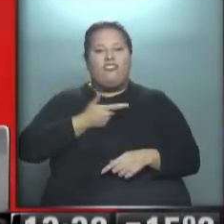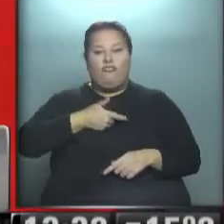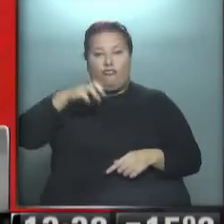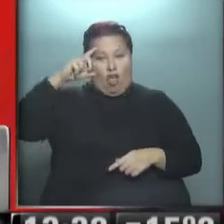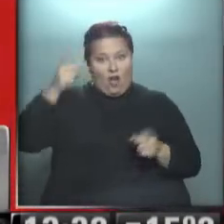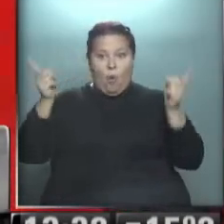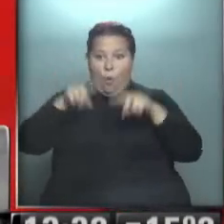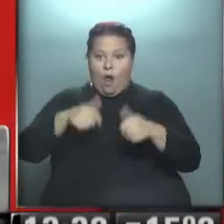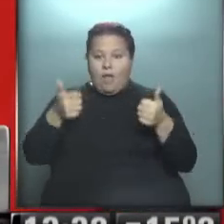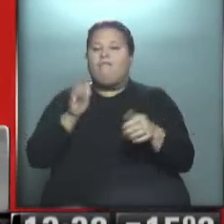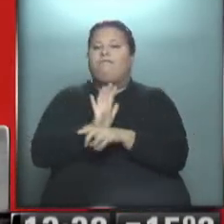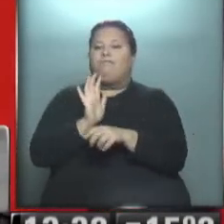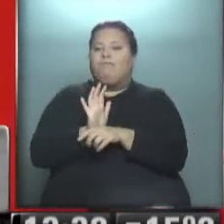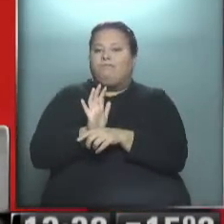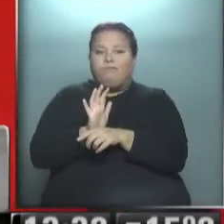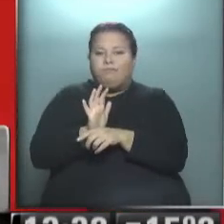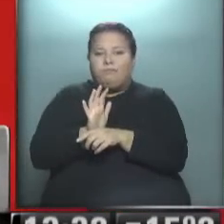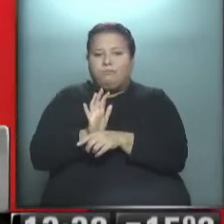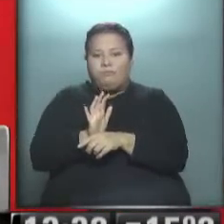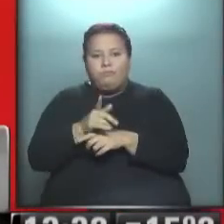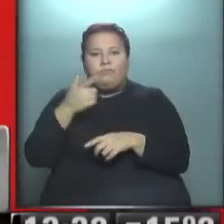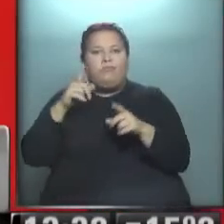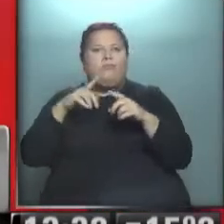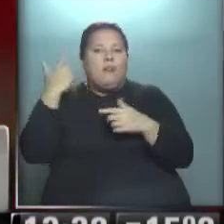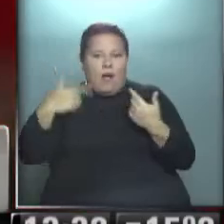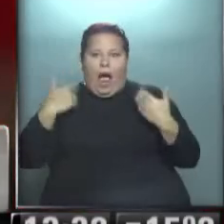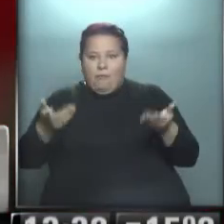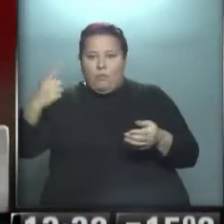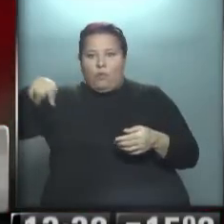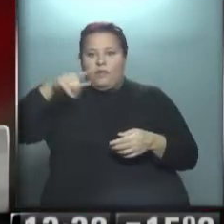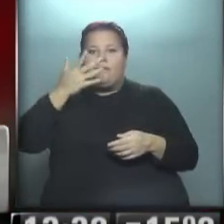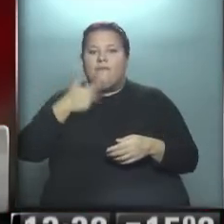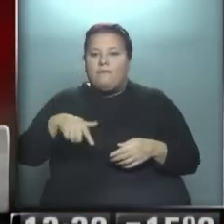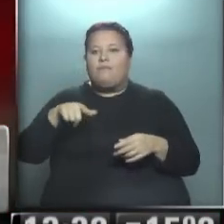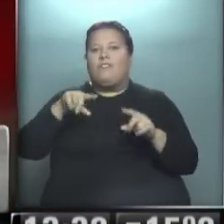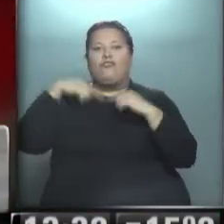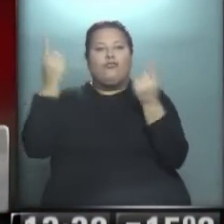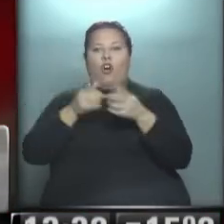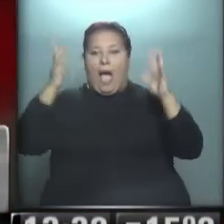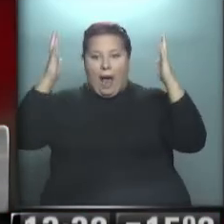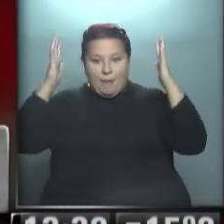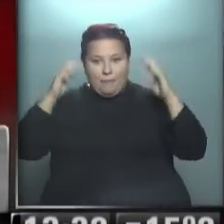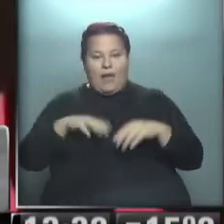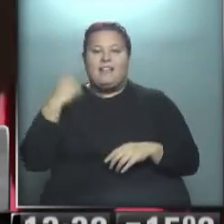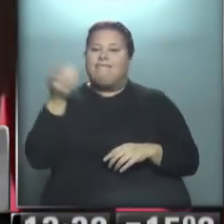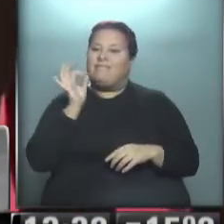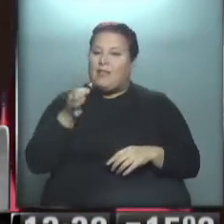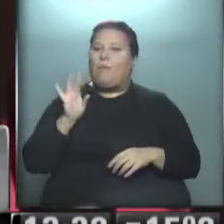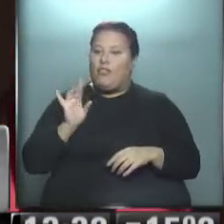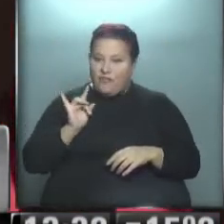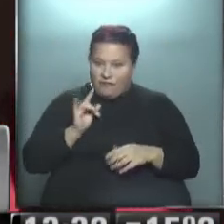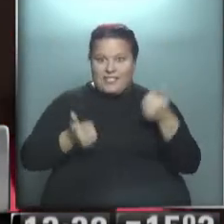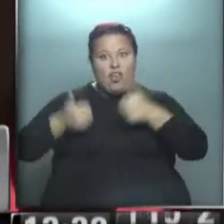regreso y que lo tiene como, bueno, un número disfrutable, podemos decir, un número que está siendo aplaudido en estos momentos. Sabemos que es difícil,